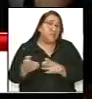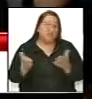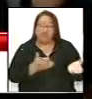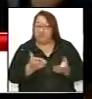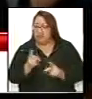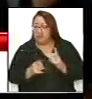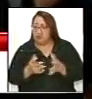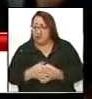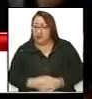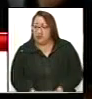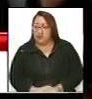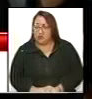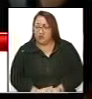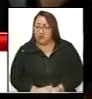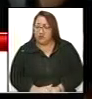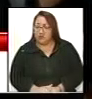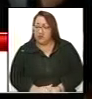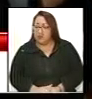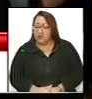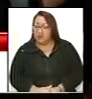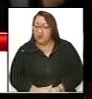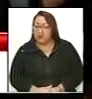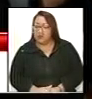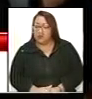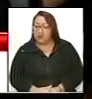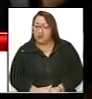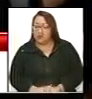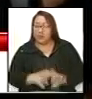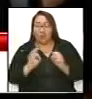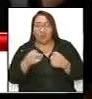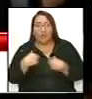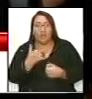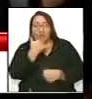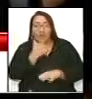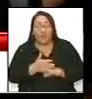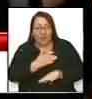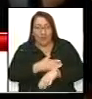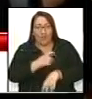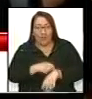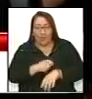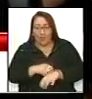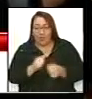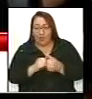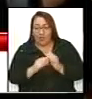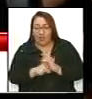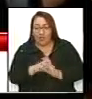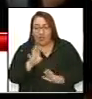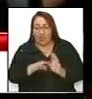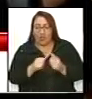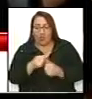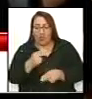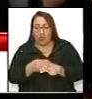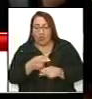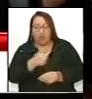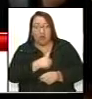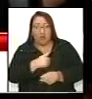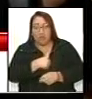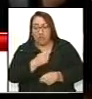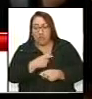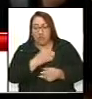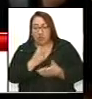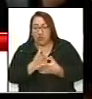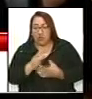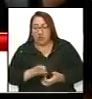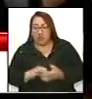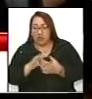algunas cosas nos excedimos. Y justamente cometimos el error en esa época de legislar a veces también con nombre propio, por situaciones